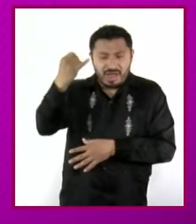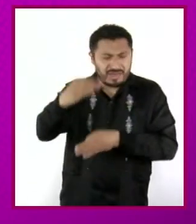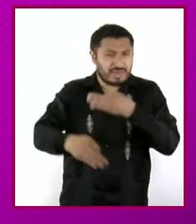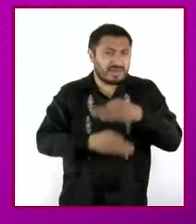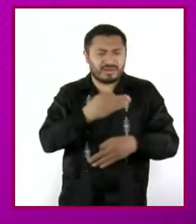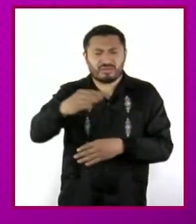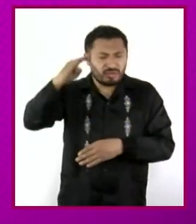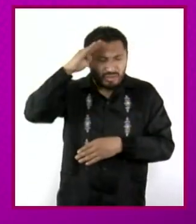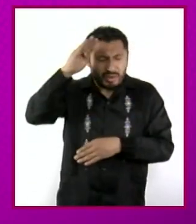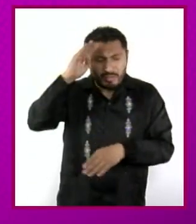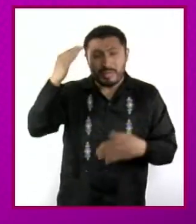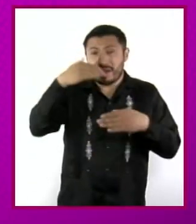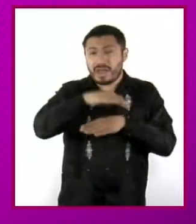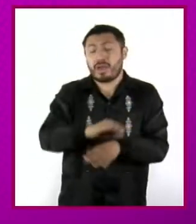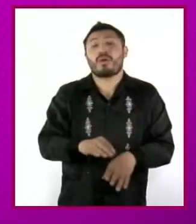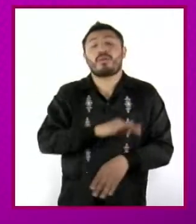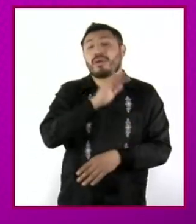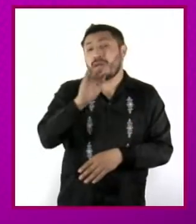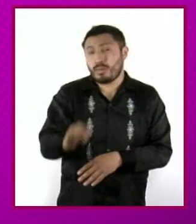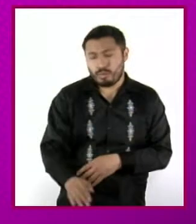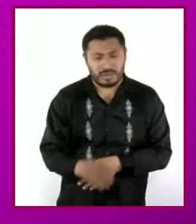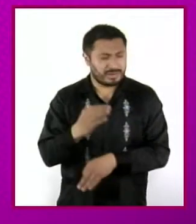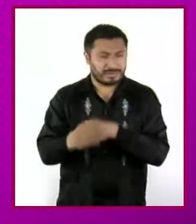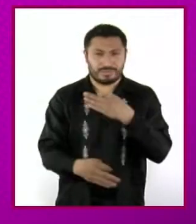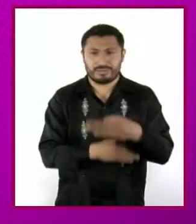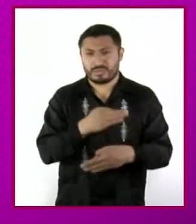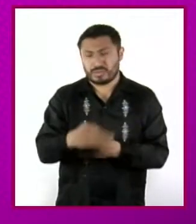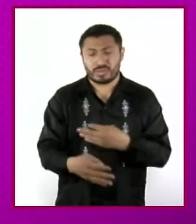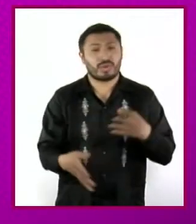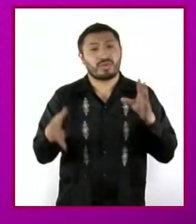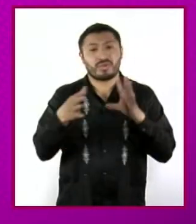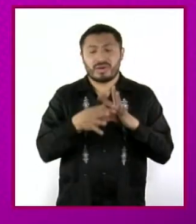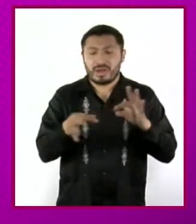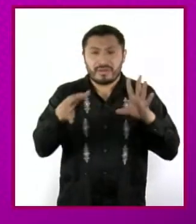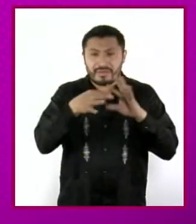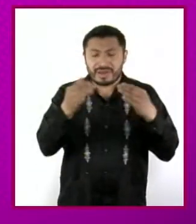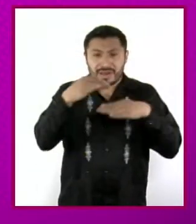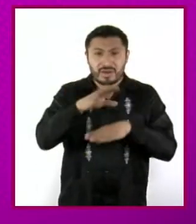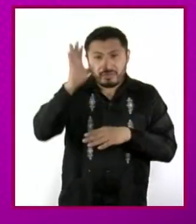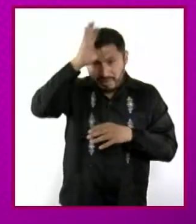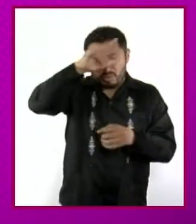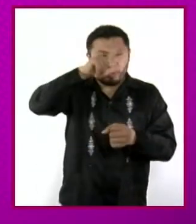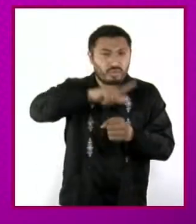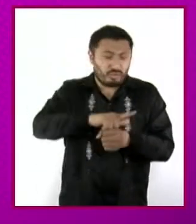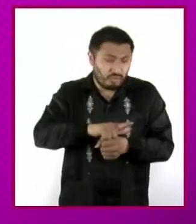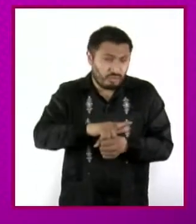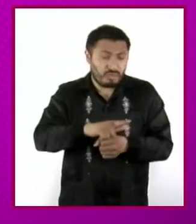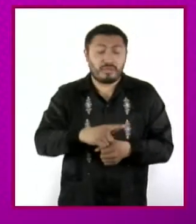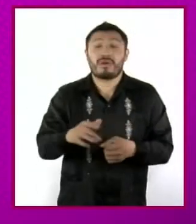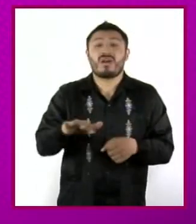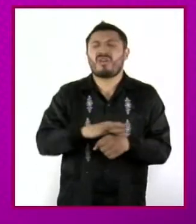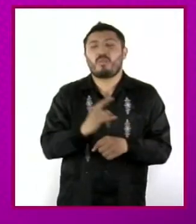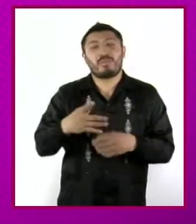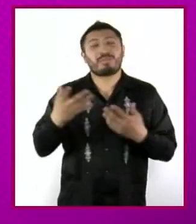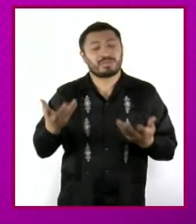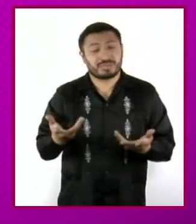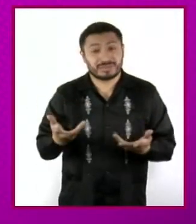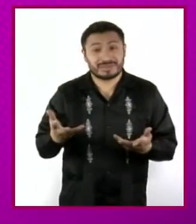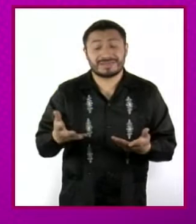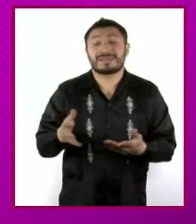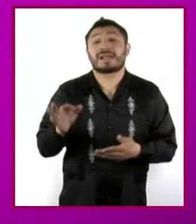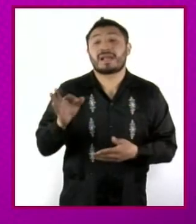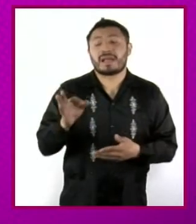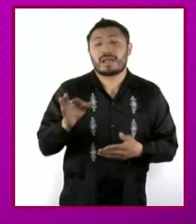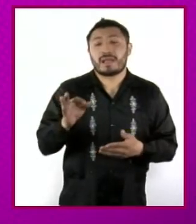todo lo que podemos decir de nuestra cultura, de nuestra civilización. ¿Por qué? Porque si